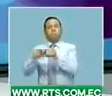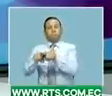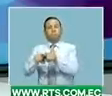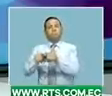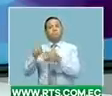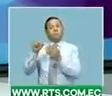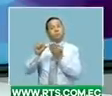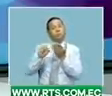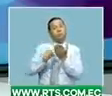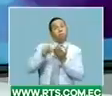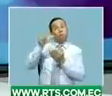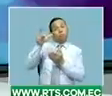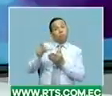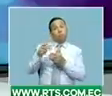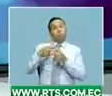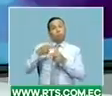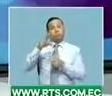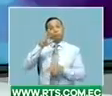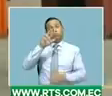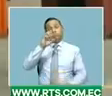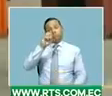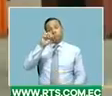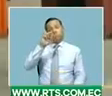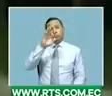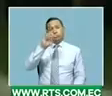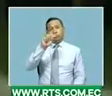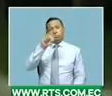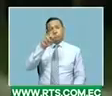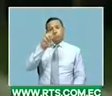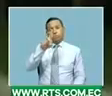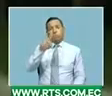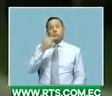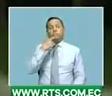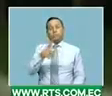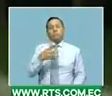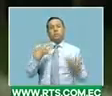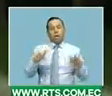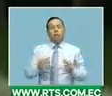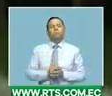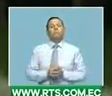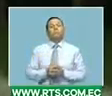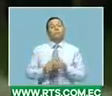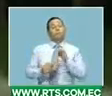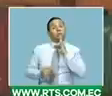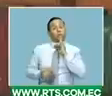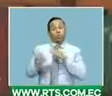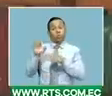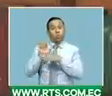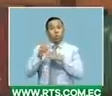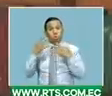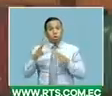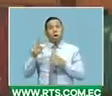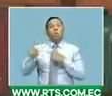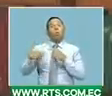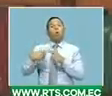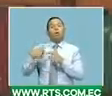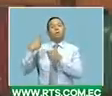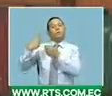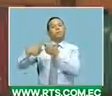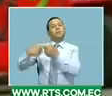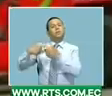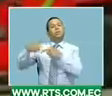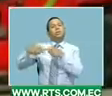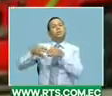Iván Ontaneda. La primera fase del acuerdo comercial entre Ecuador y los Estados Unidos se firmará en Quito el próximo 7 de